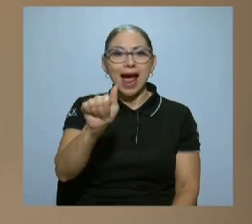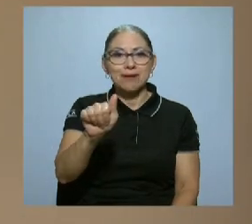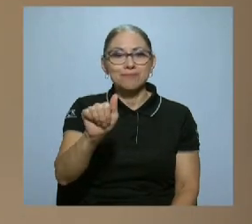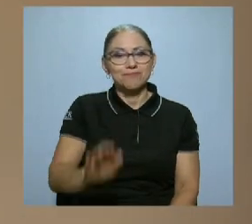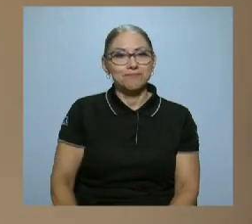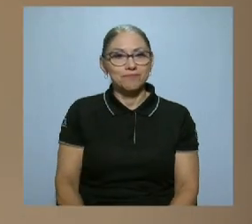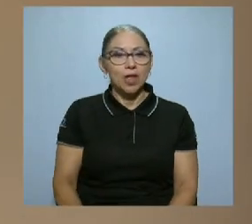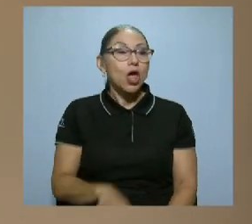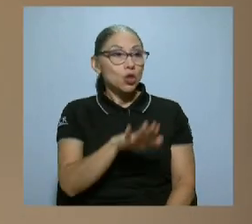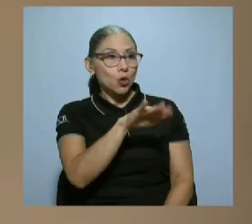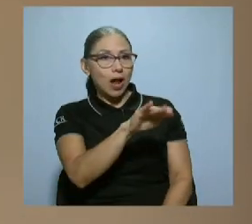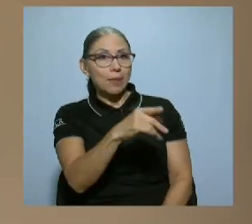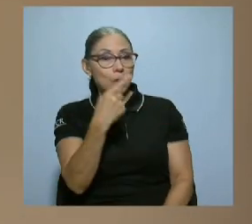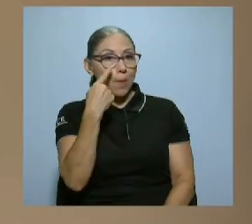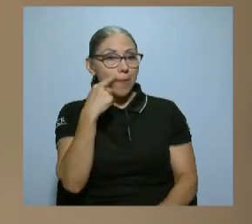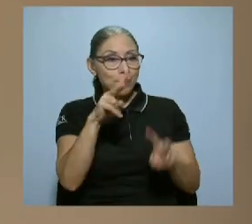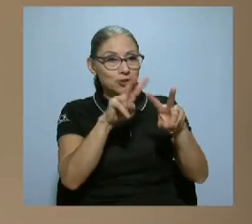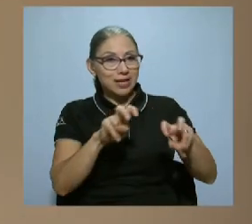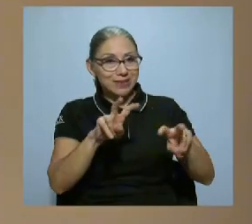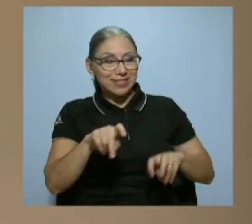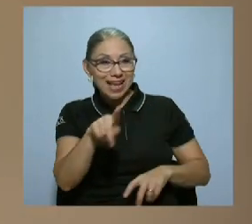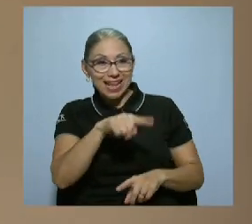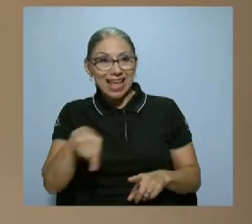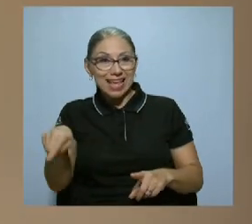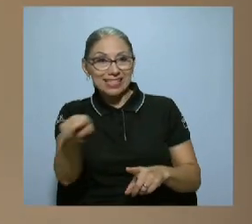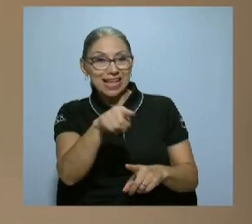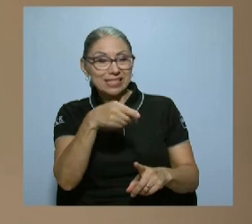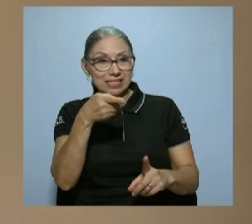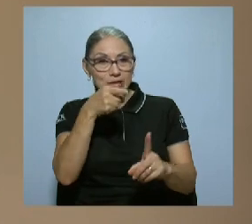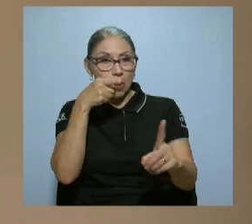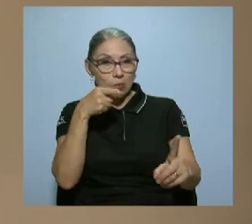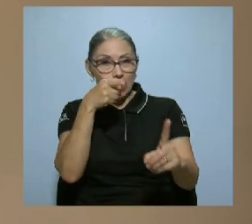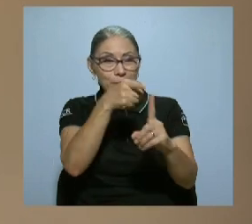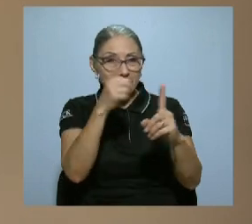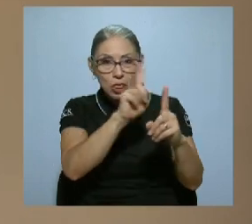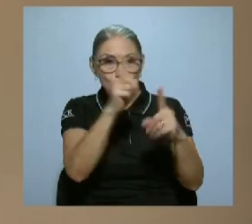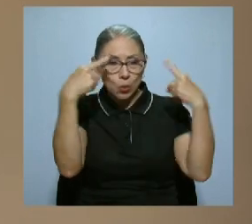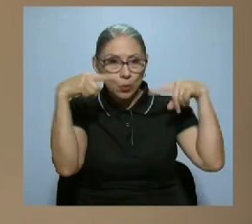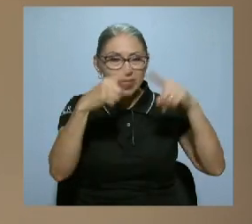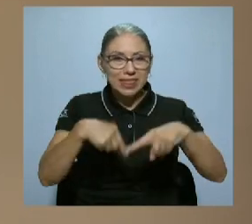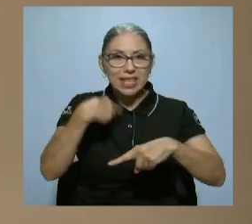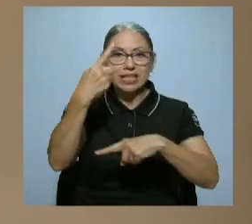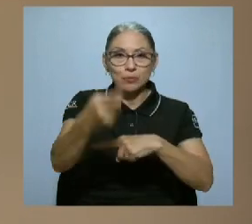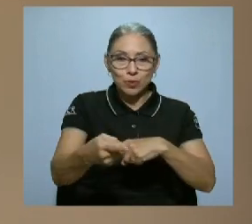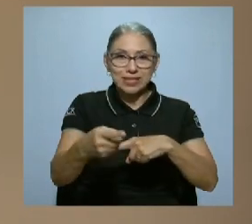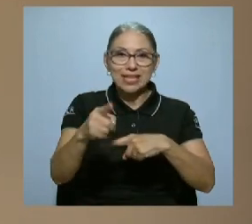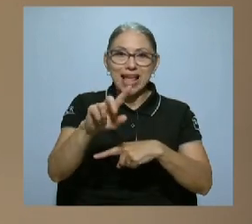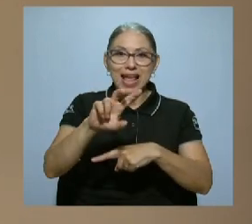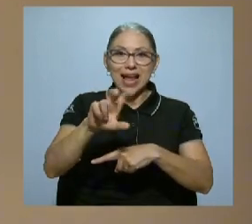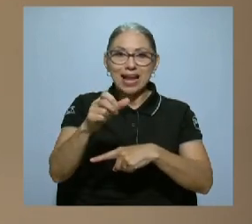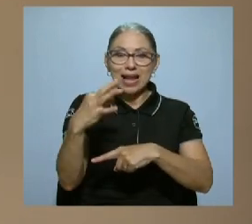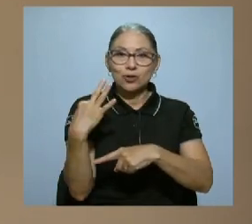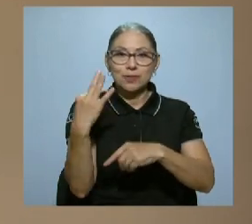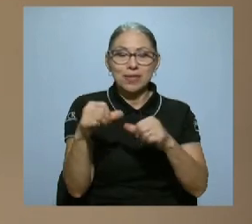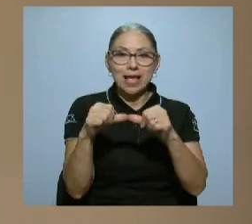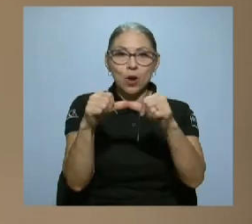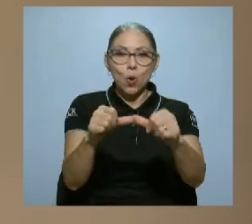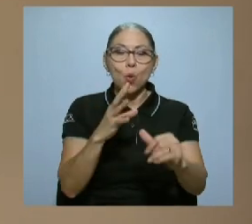revisar esas metas que no consiguió una vez que el canal nos invite a revisarlas.